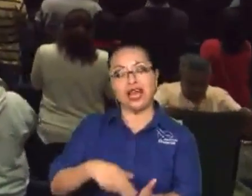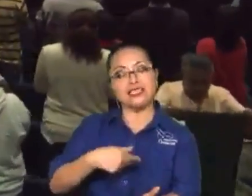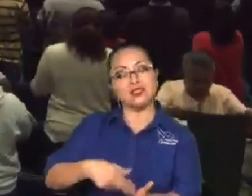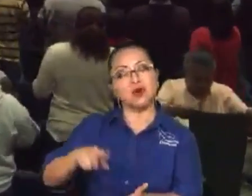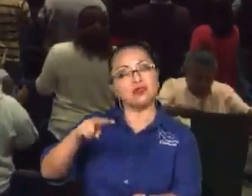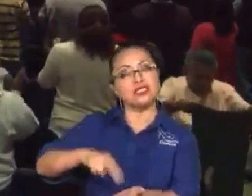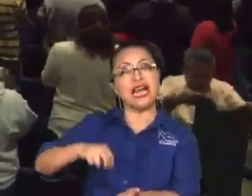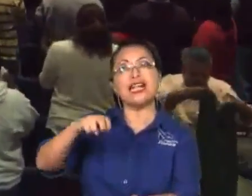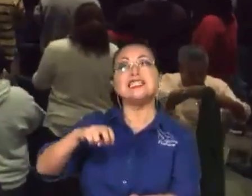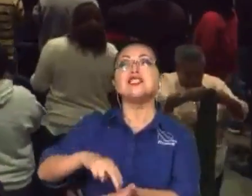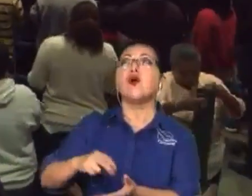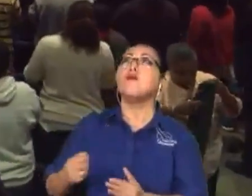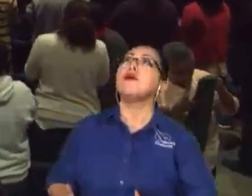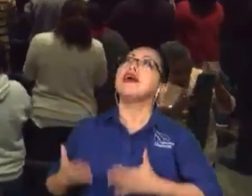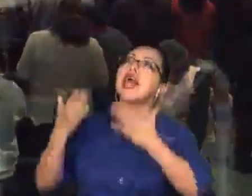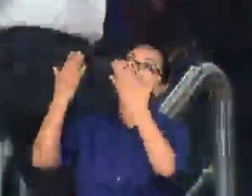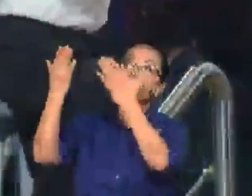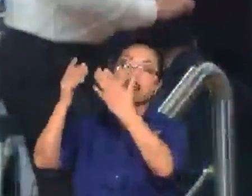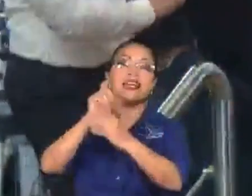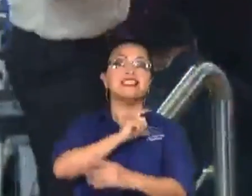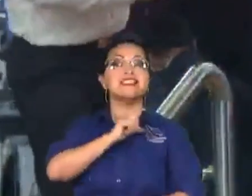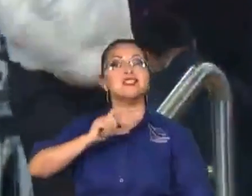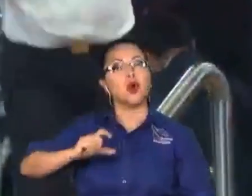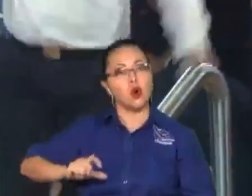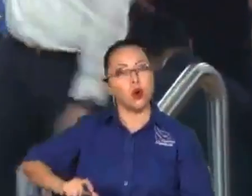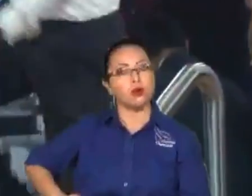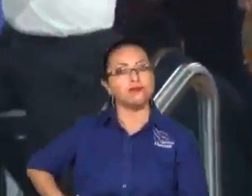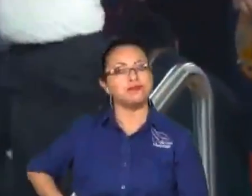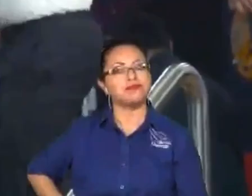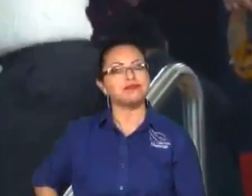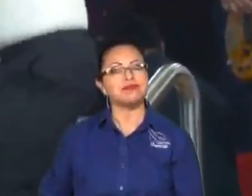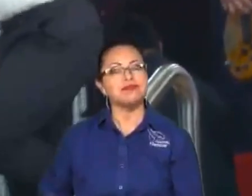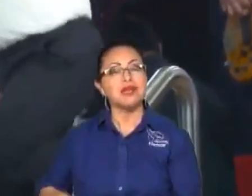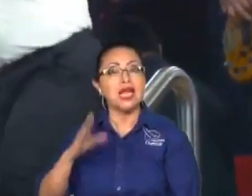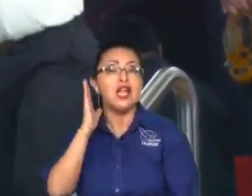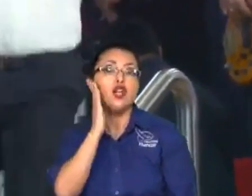danzo, salto para Cristo.